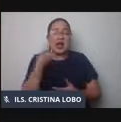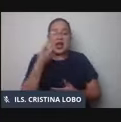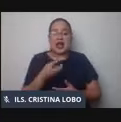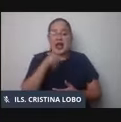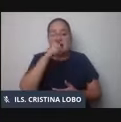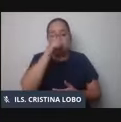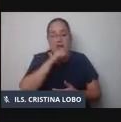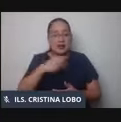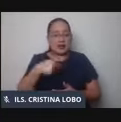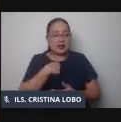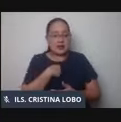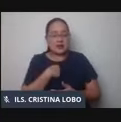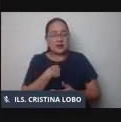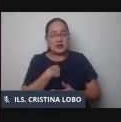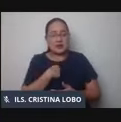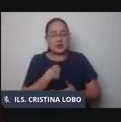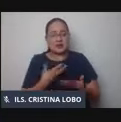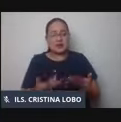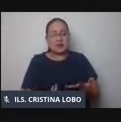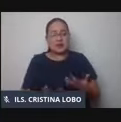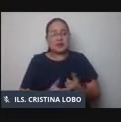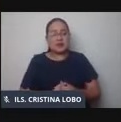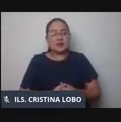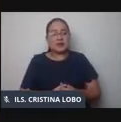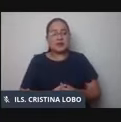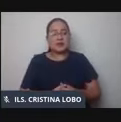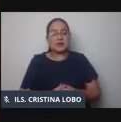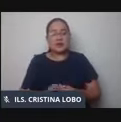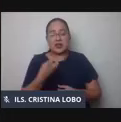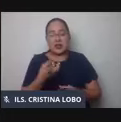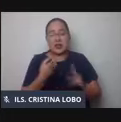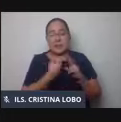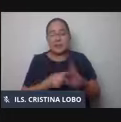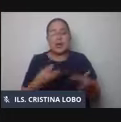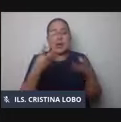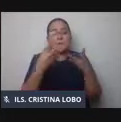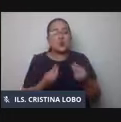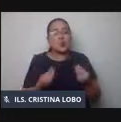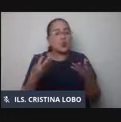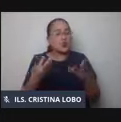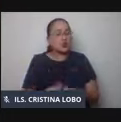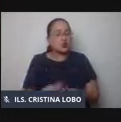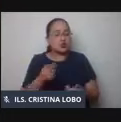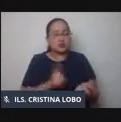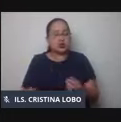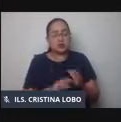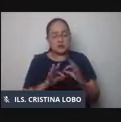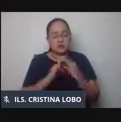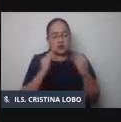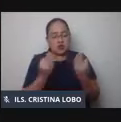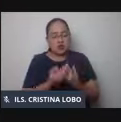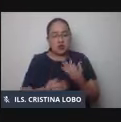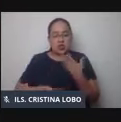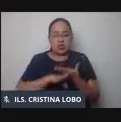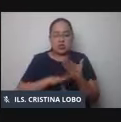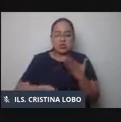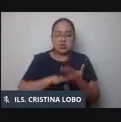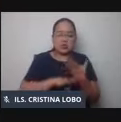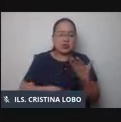dices, no? Es decir, que vienen estos juicios muy fuertes. Y entonces, pues claro